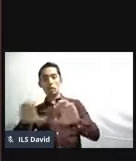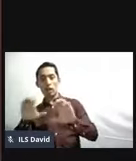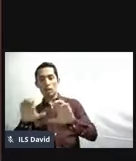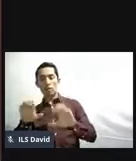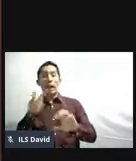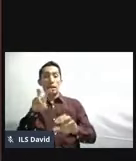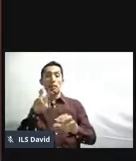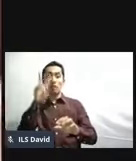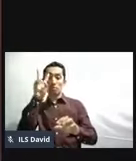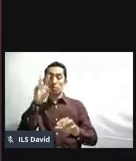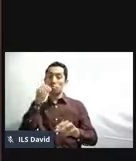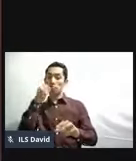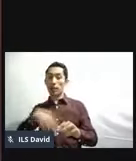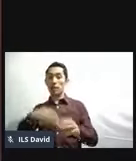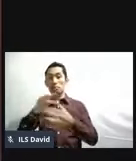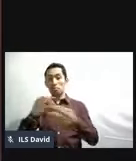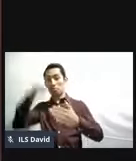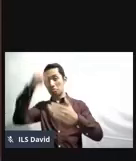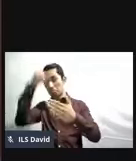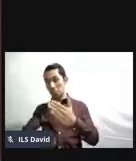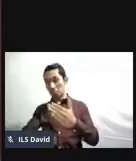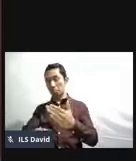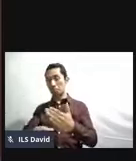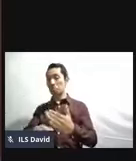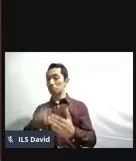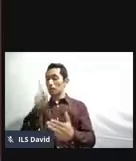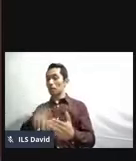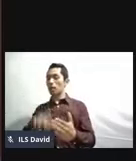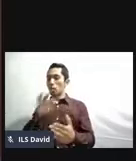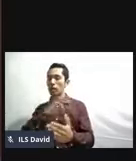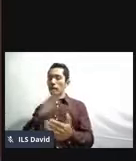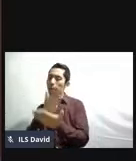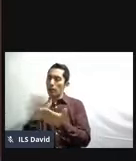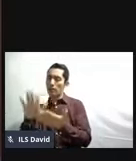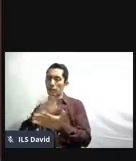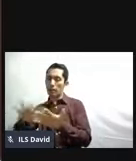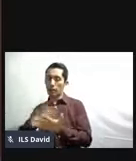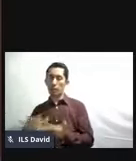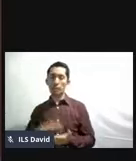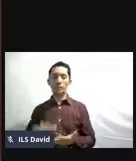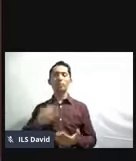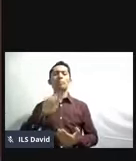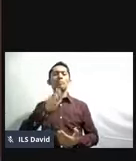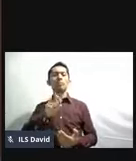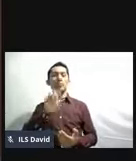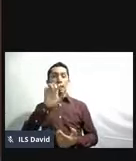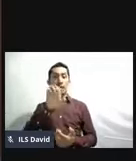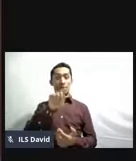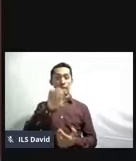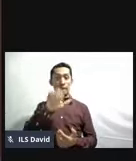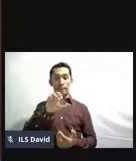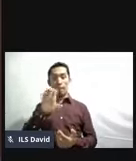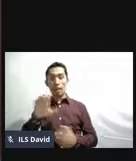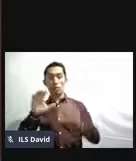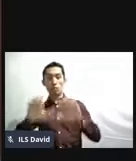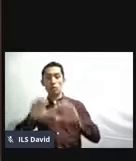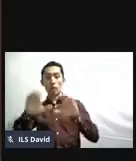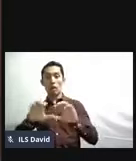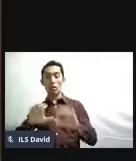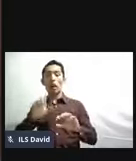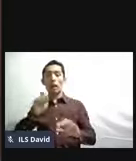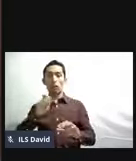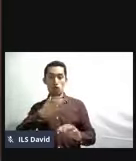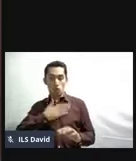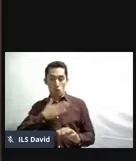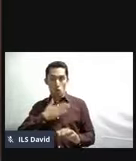muy puntualmente sobre este tema. Y es que la ética del cuidado implica las cosas que me hacen